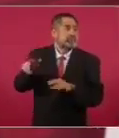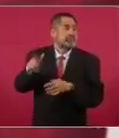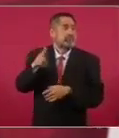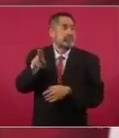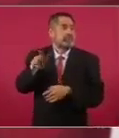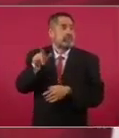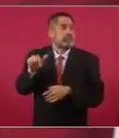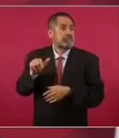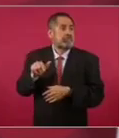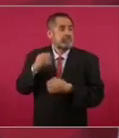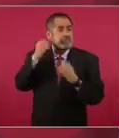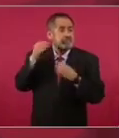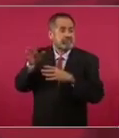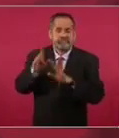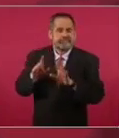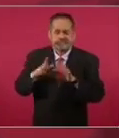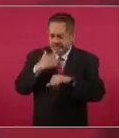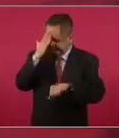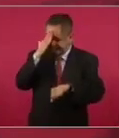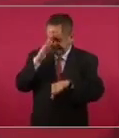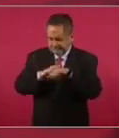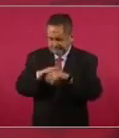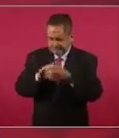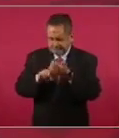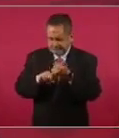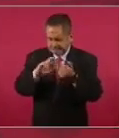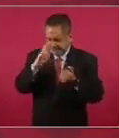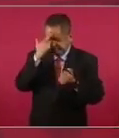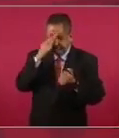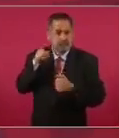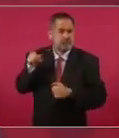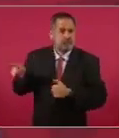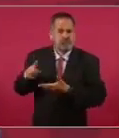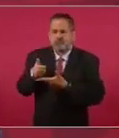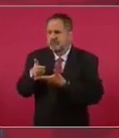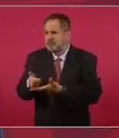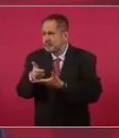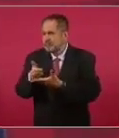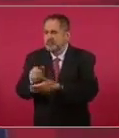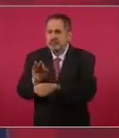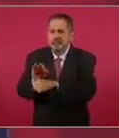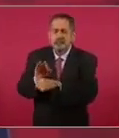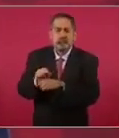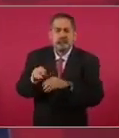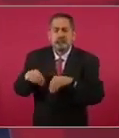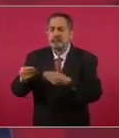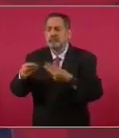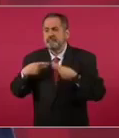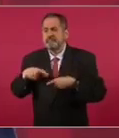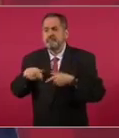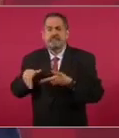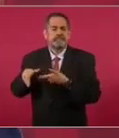Cuando él estuvo de presidente, ayudó a los pobres.